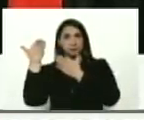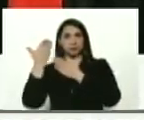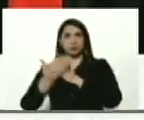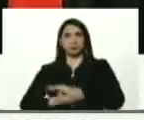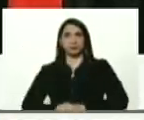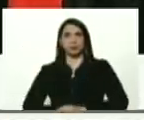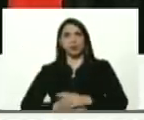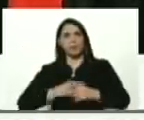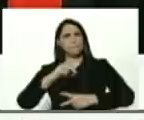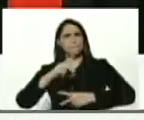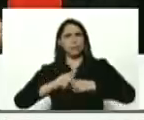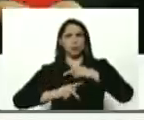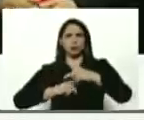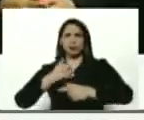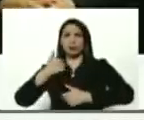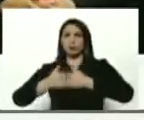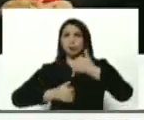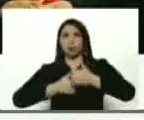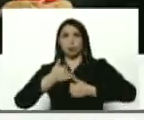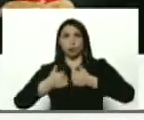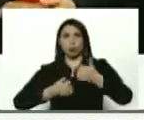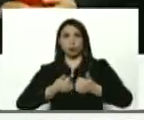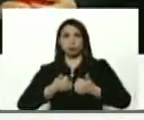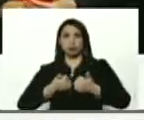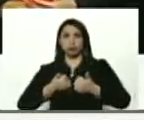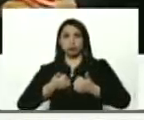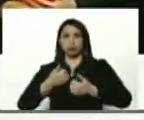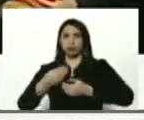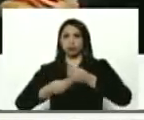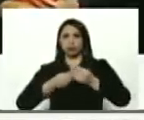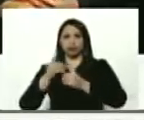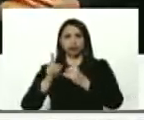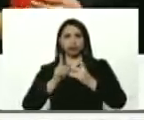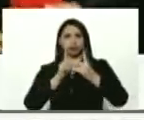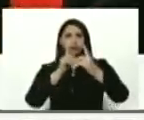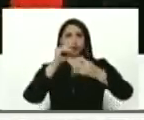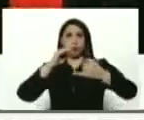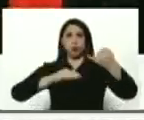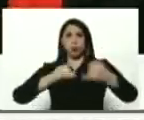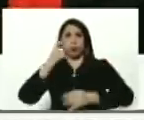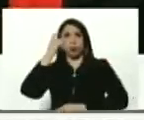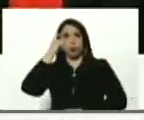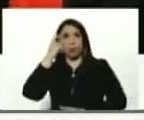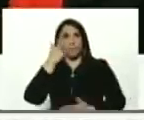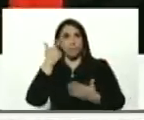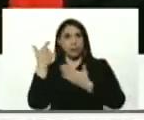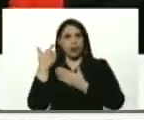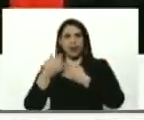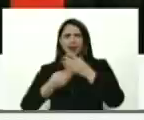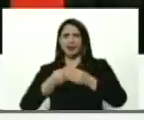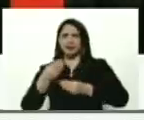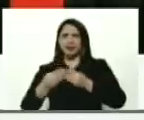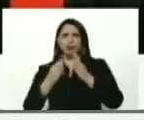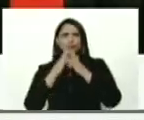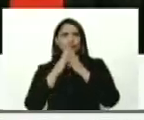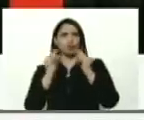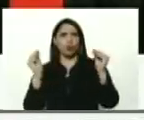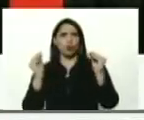Un procedimiento al cual se le ha estado haciendo seguimiento en los últimos días. Se han estado realizando